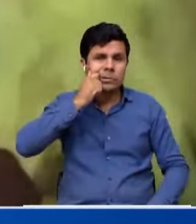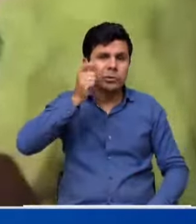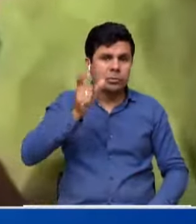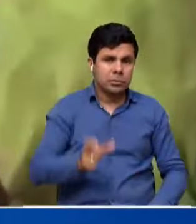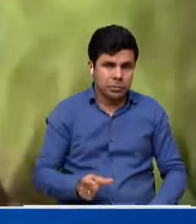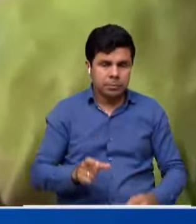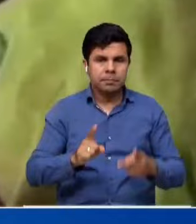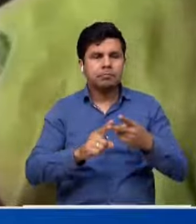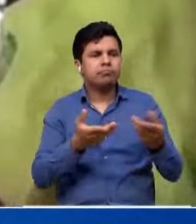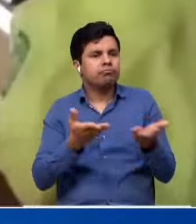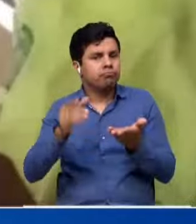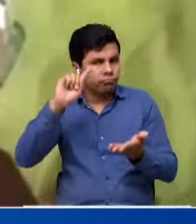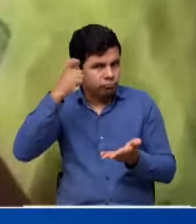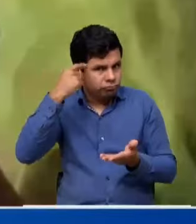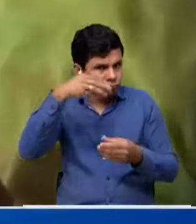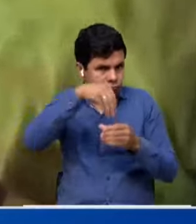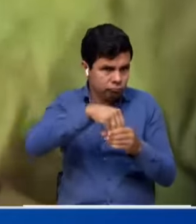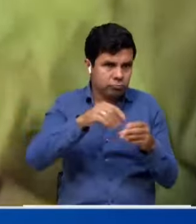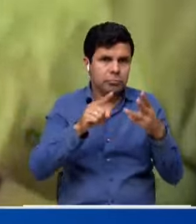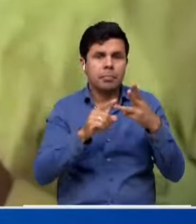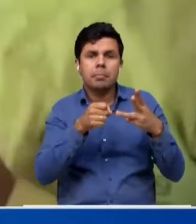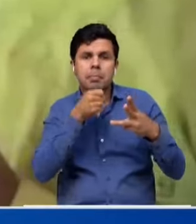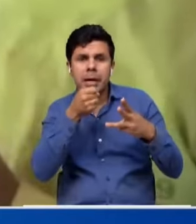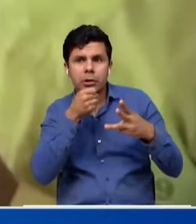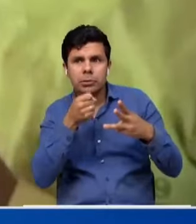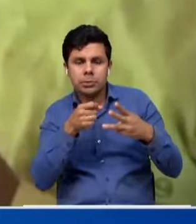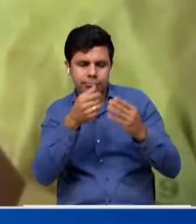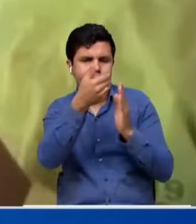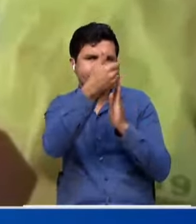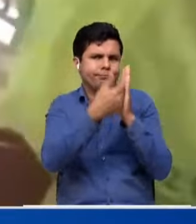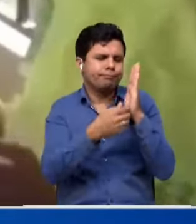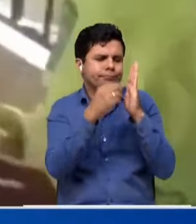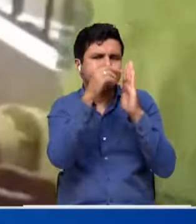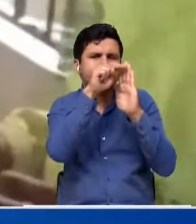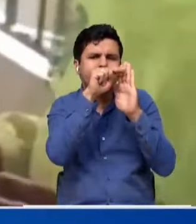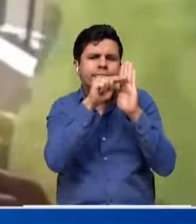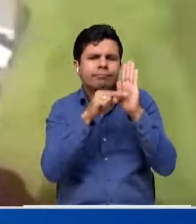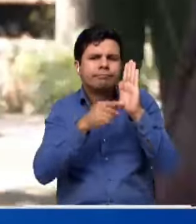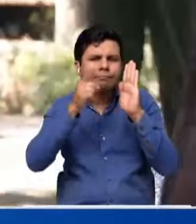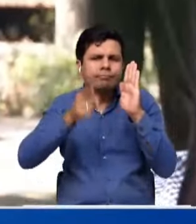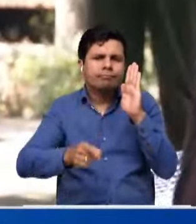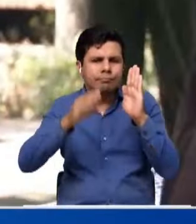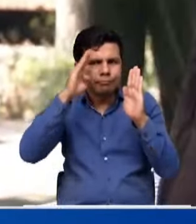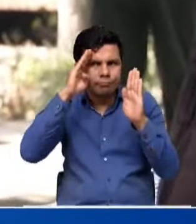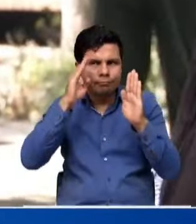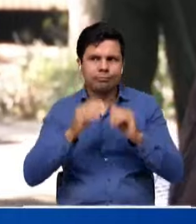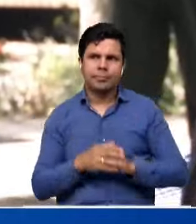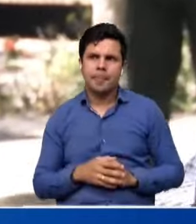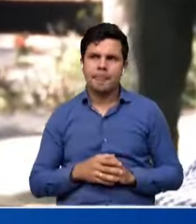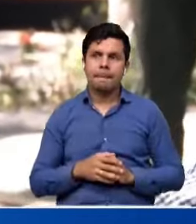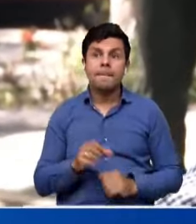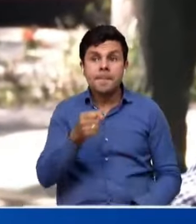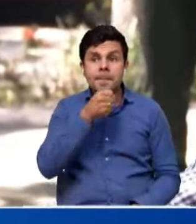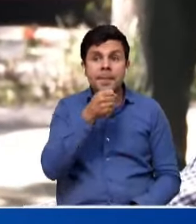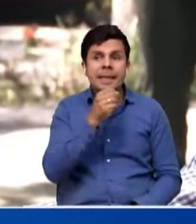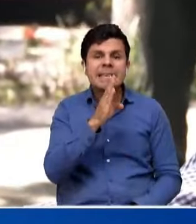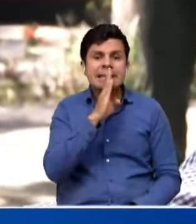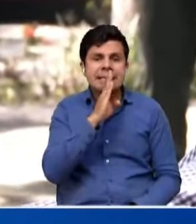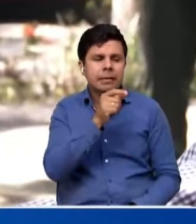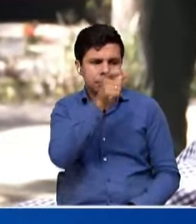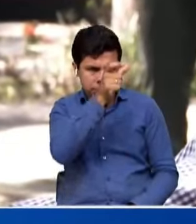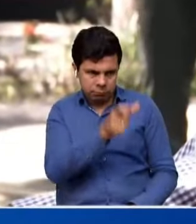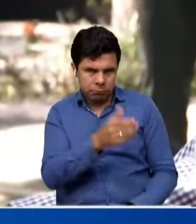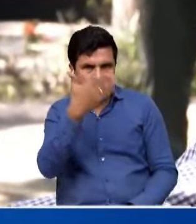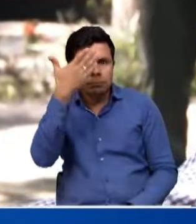humanos, servidores públicos y periodistas, contemplado en el Código Penal colombiano. Periodista es una persona que está